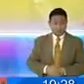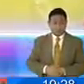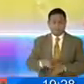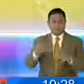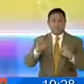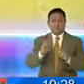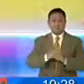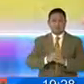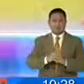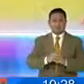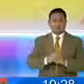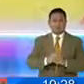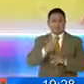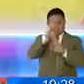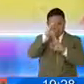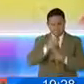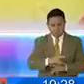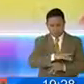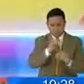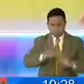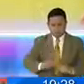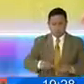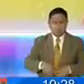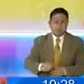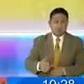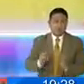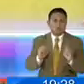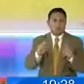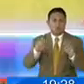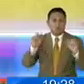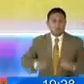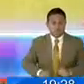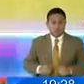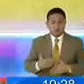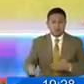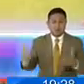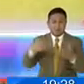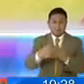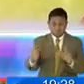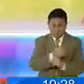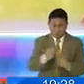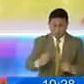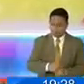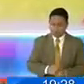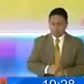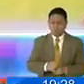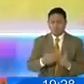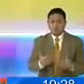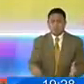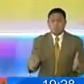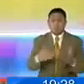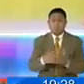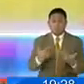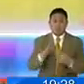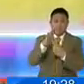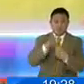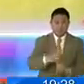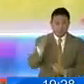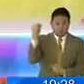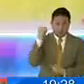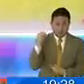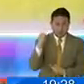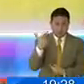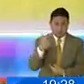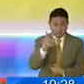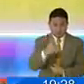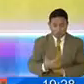Estado plurinacional, pueda encontrar alternativas que no generen más violencia, que no generen más vulneración de derechos